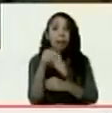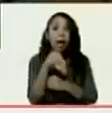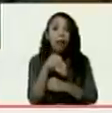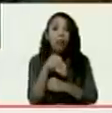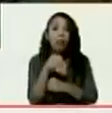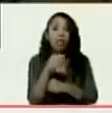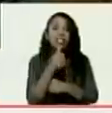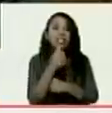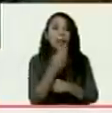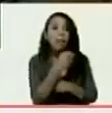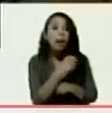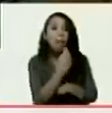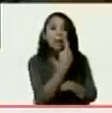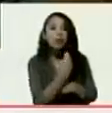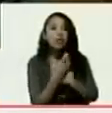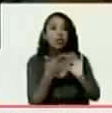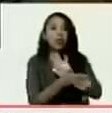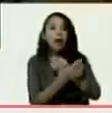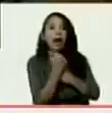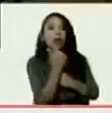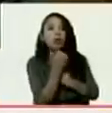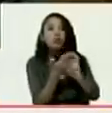¿Quién era que me iba a preguntar?